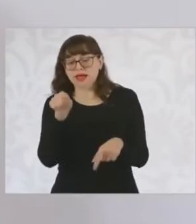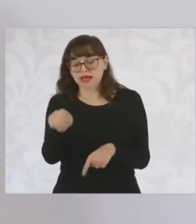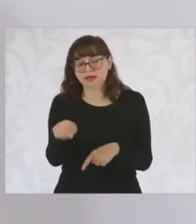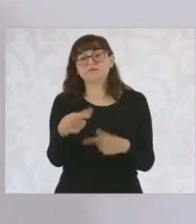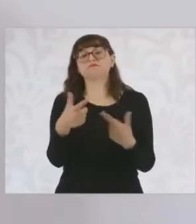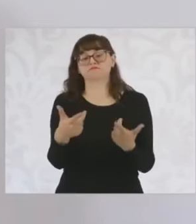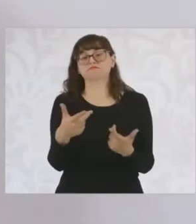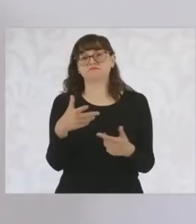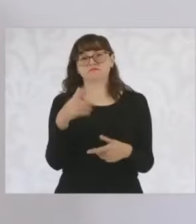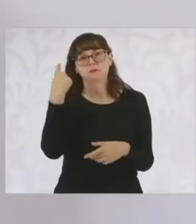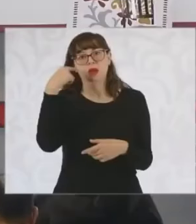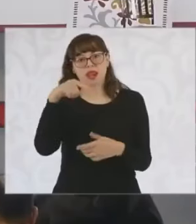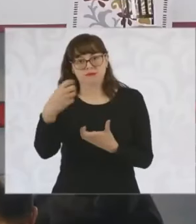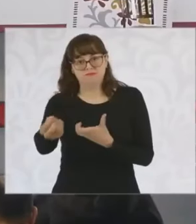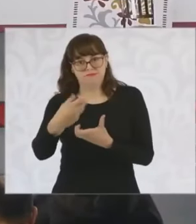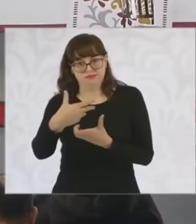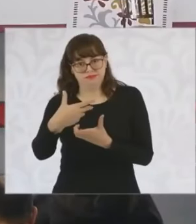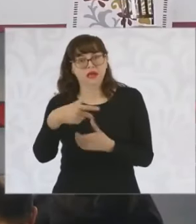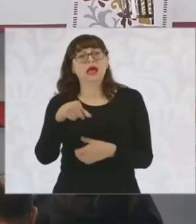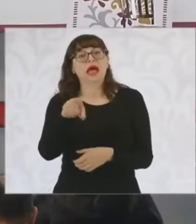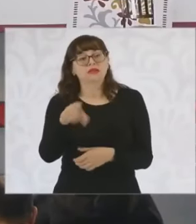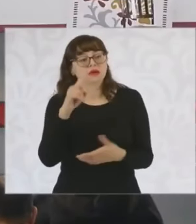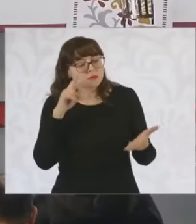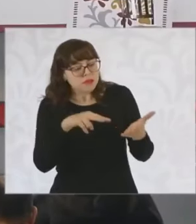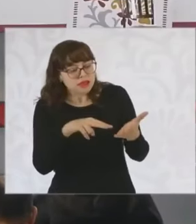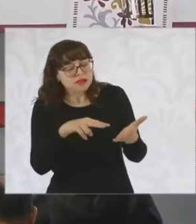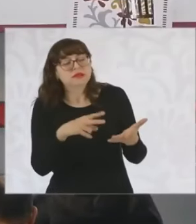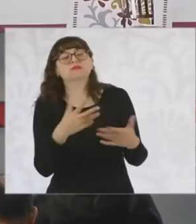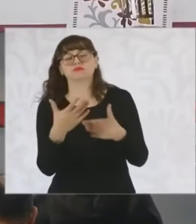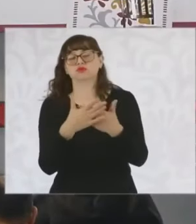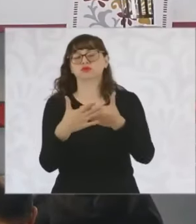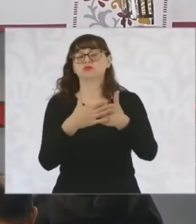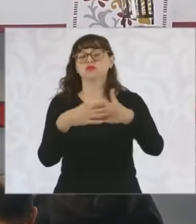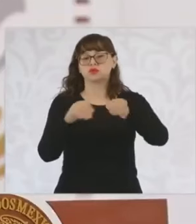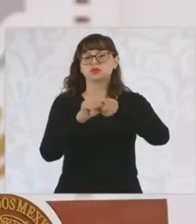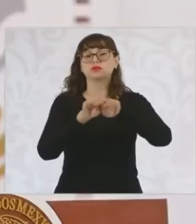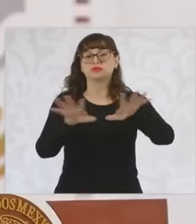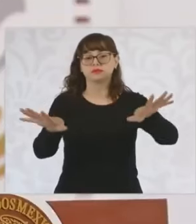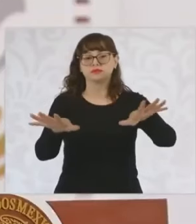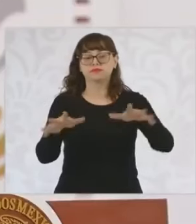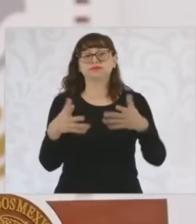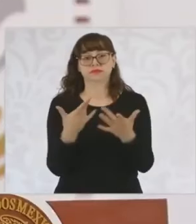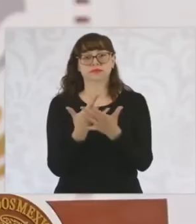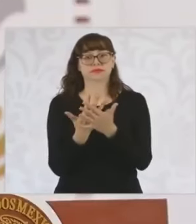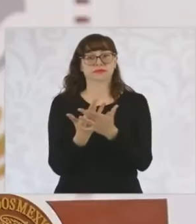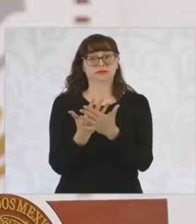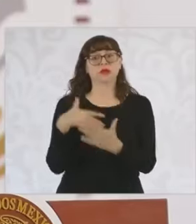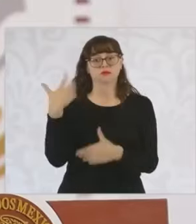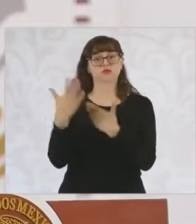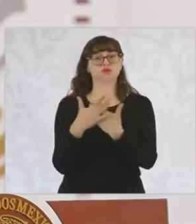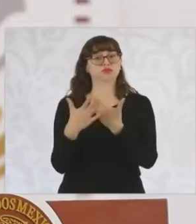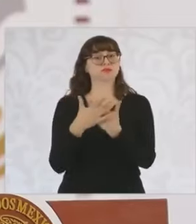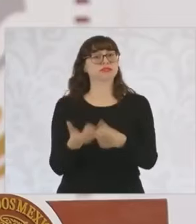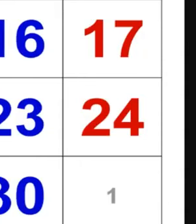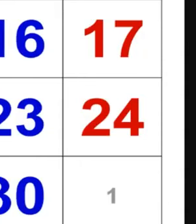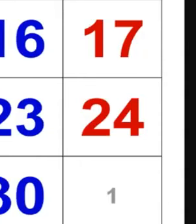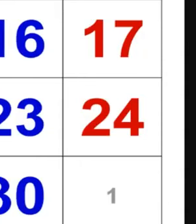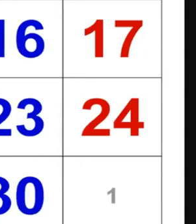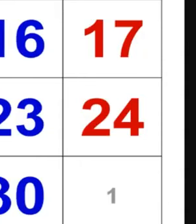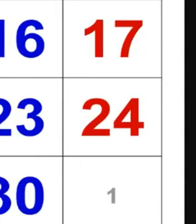publicando el calendario. Pero para que los adultos mayores, las personas con discapacidad ya estén atentos a esta información.